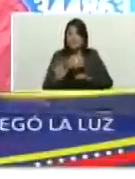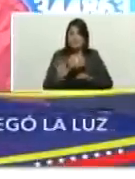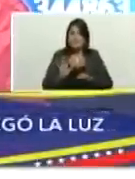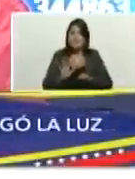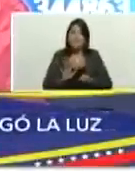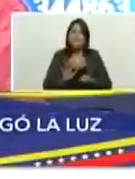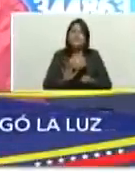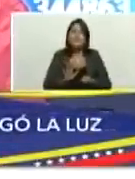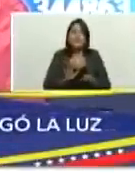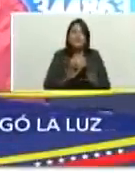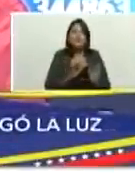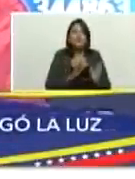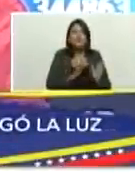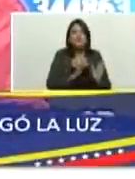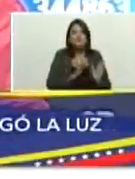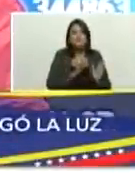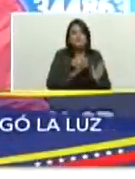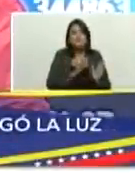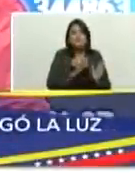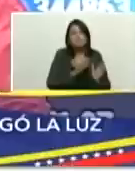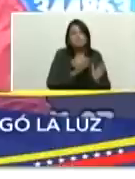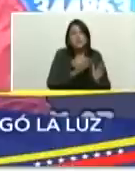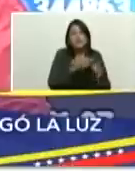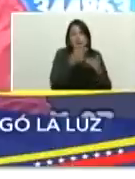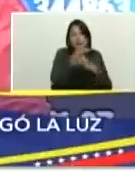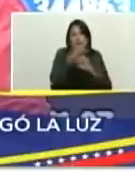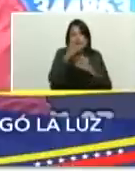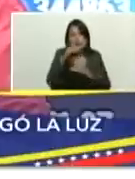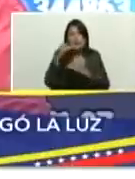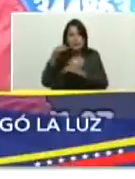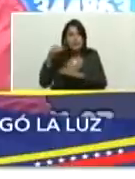a William Castillo, antes de que cantara el flaco José Luis Bermúdez.